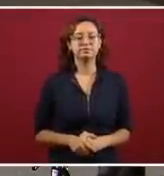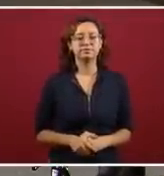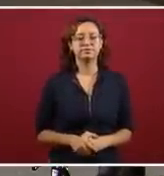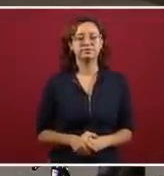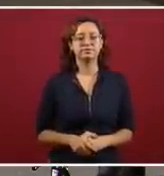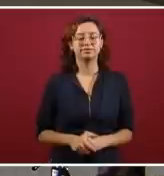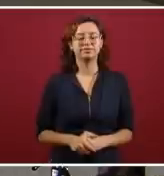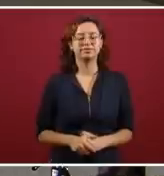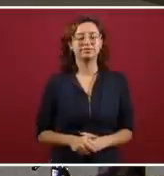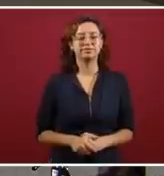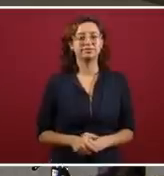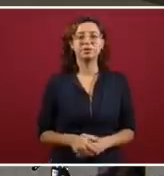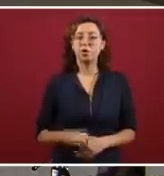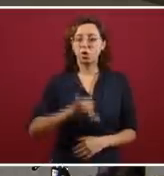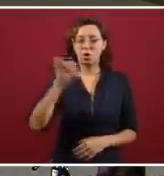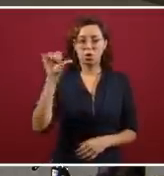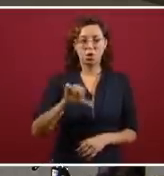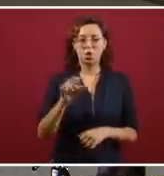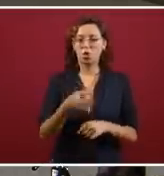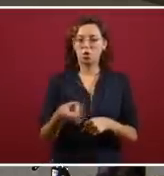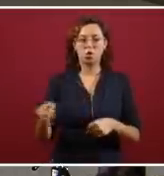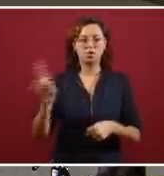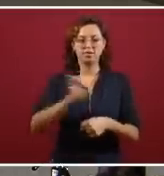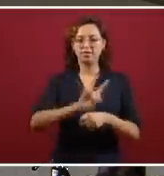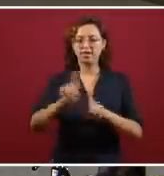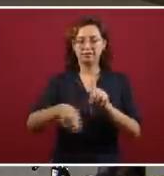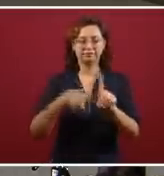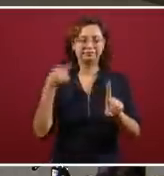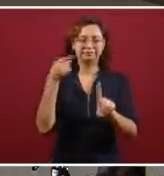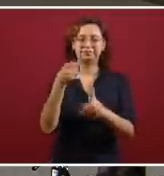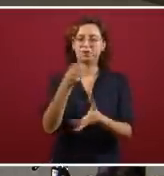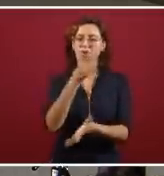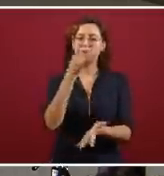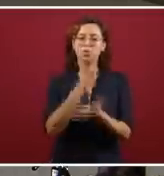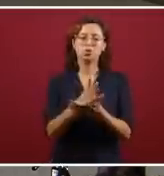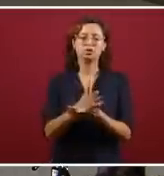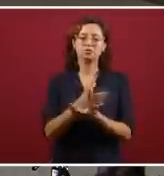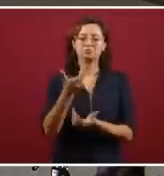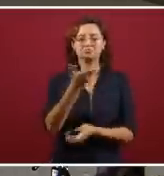vamos a dedicar el día de hoy a contestar